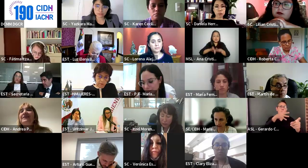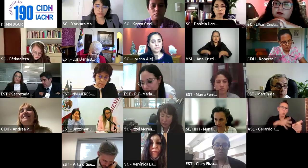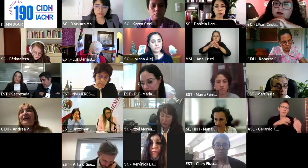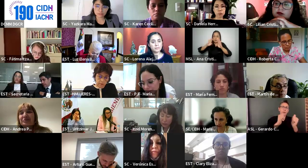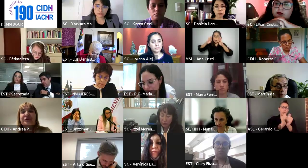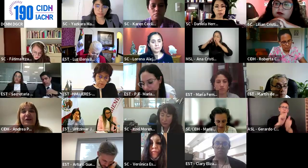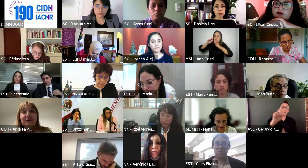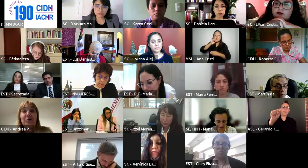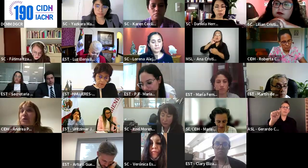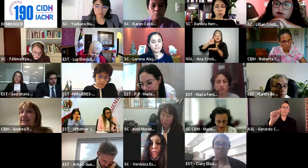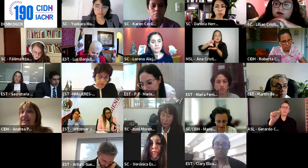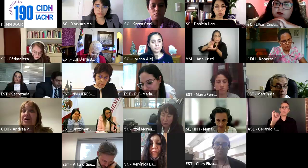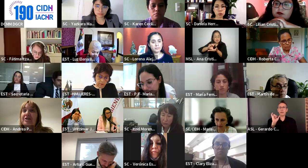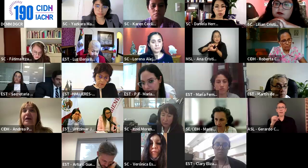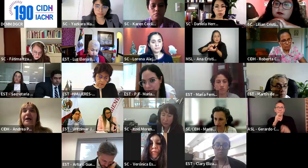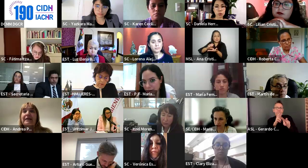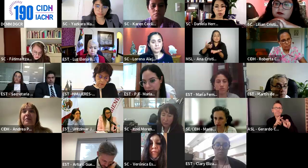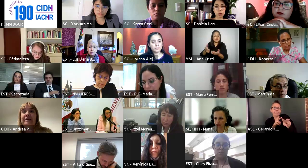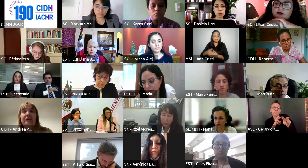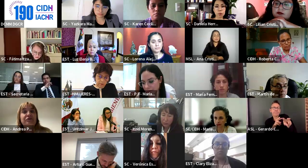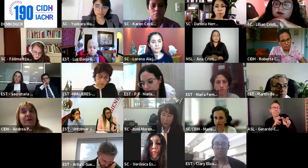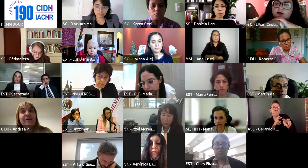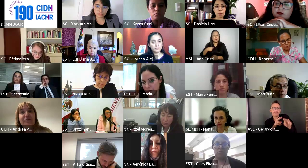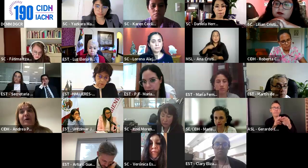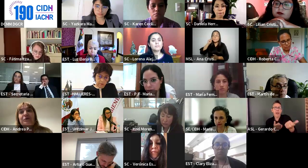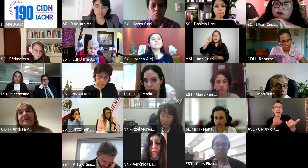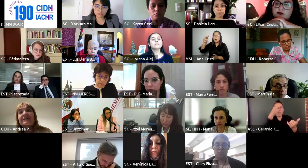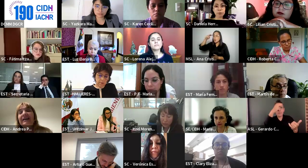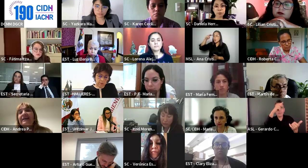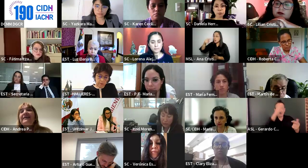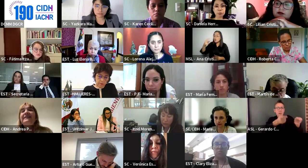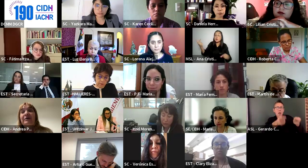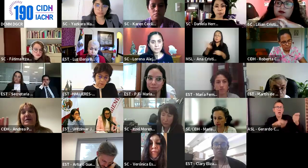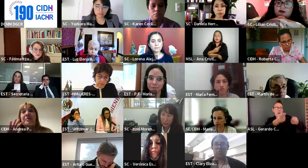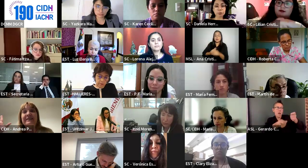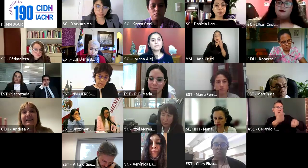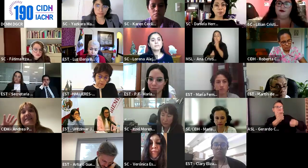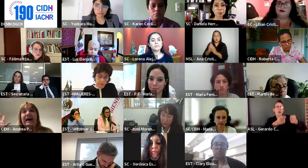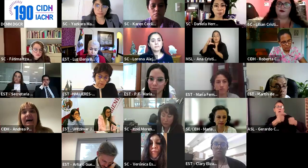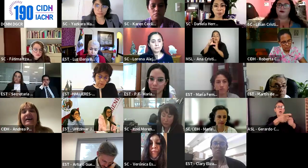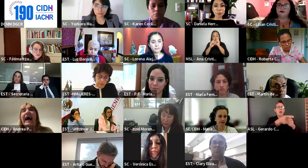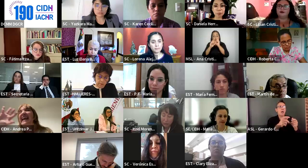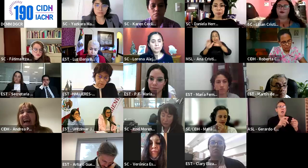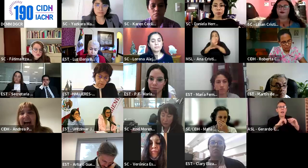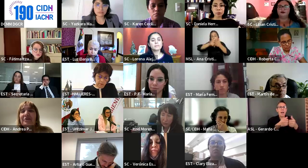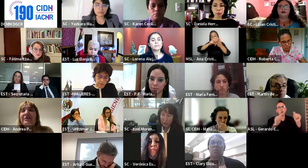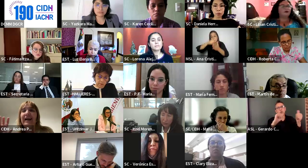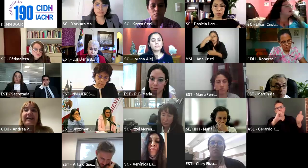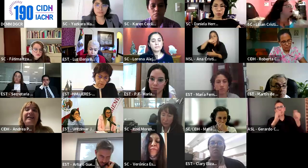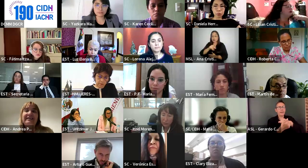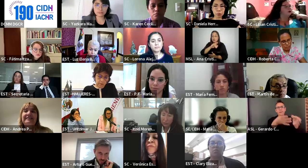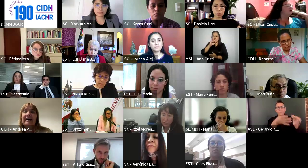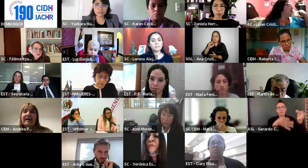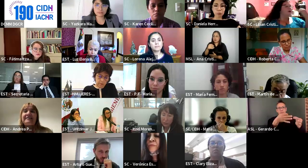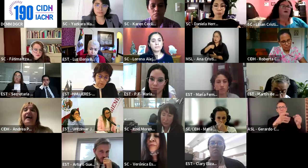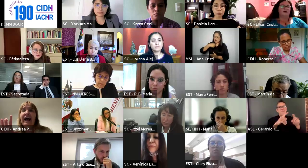Yo estoy siguiendo con mucha atención el debate en México sobre reforma judicial y a veces me parece que está alejado de las